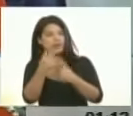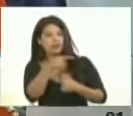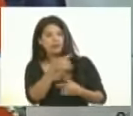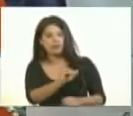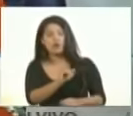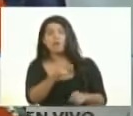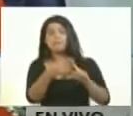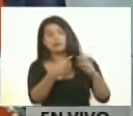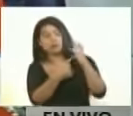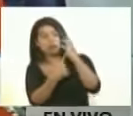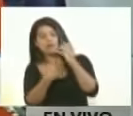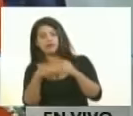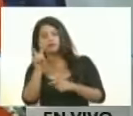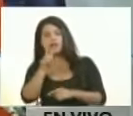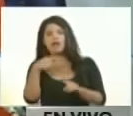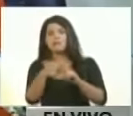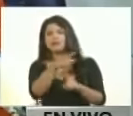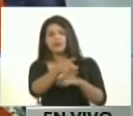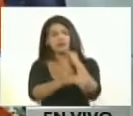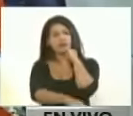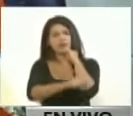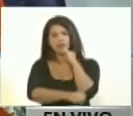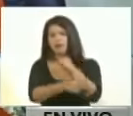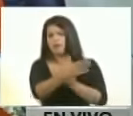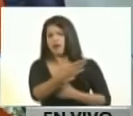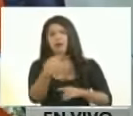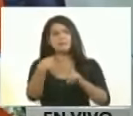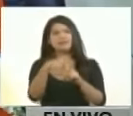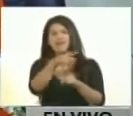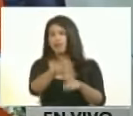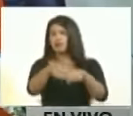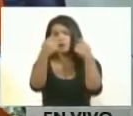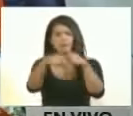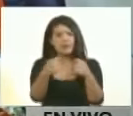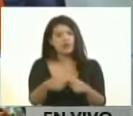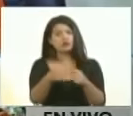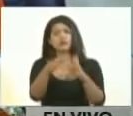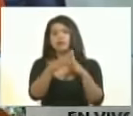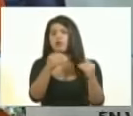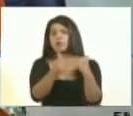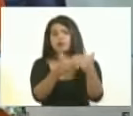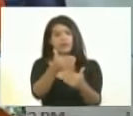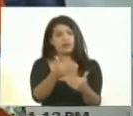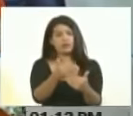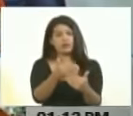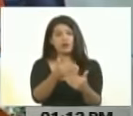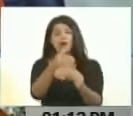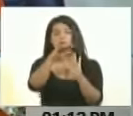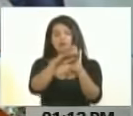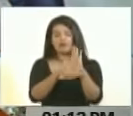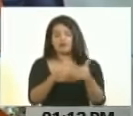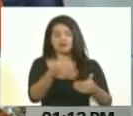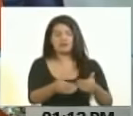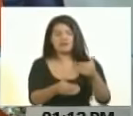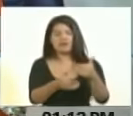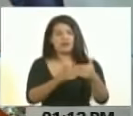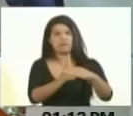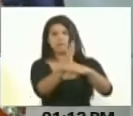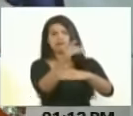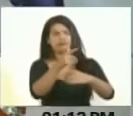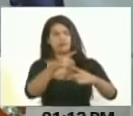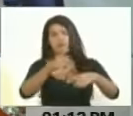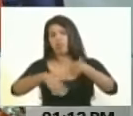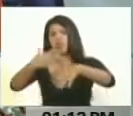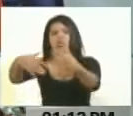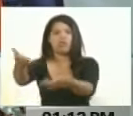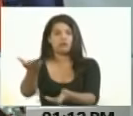hostigó a Venezuela, cómo se cometió fraude, cómo se vulneraron todos los procedimientos, cómo se impidió el